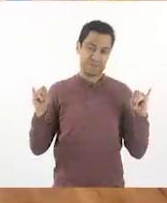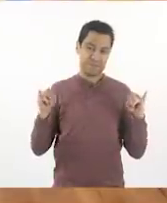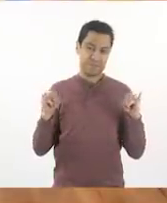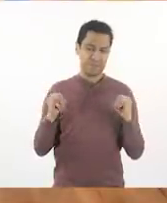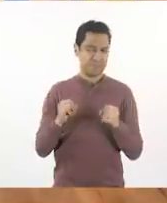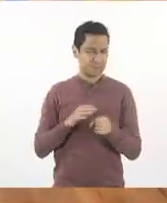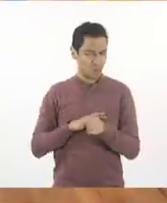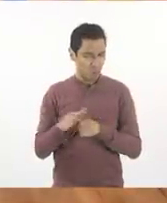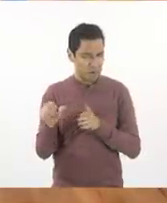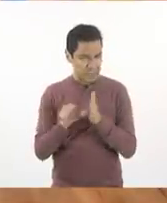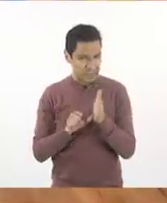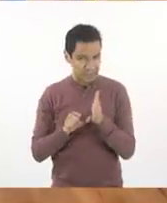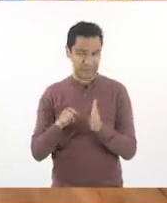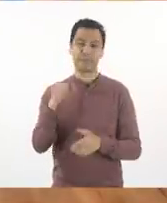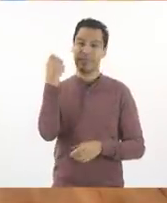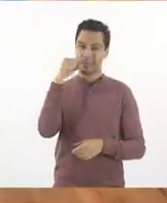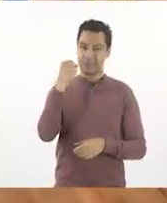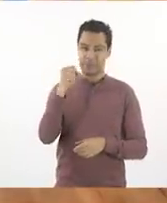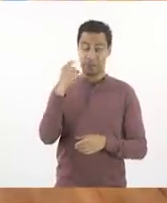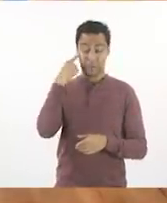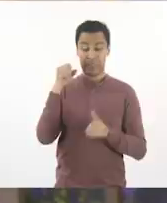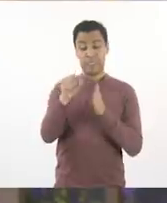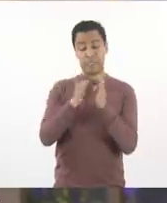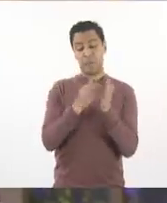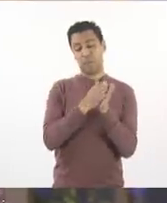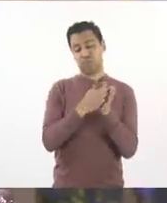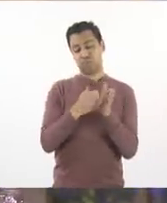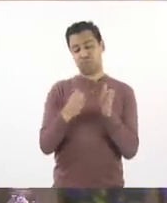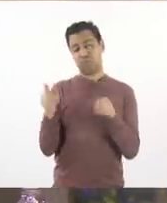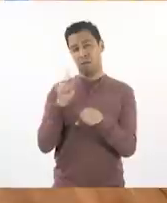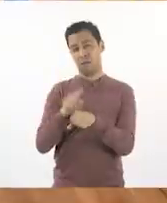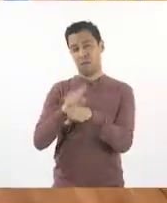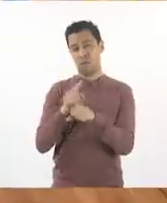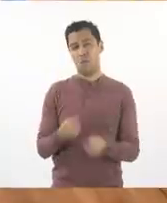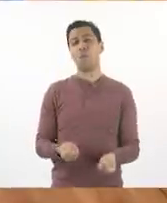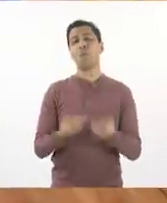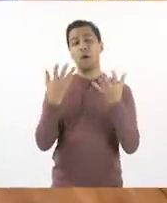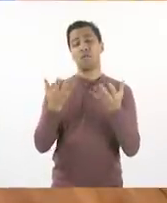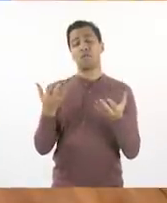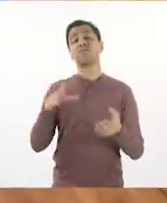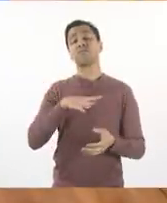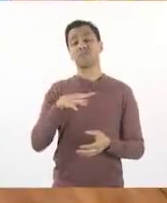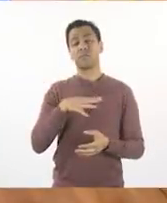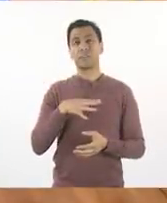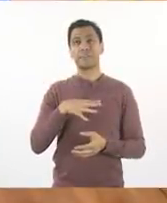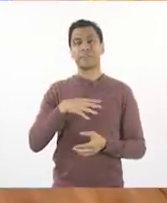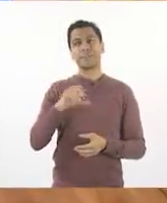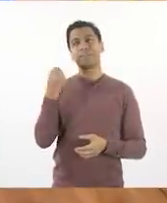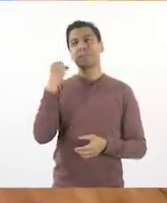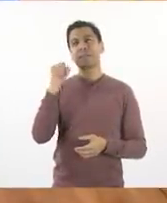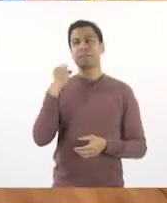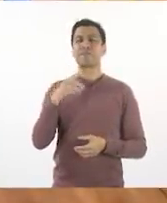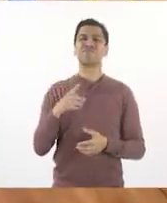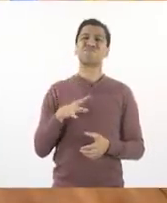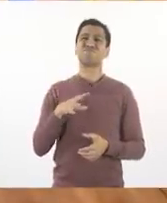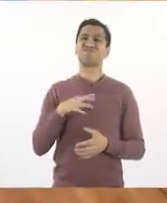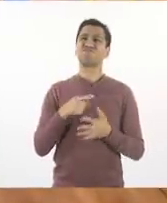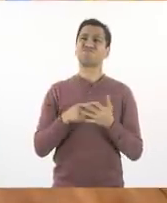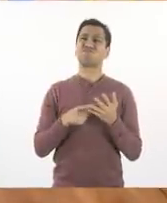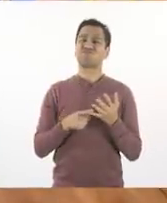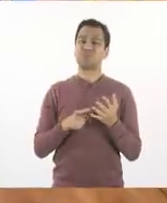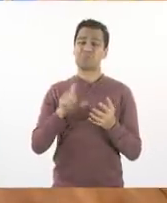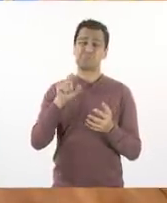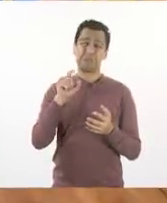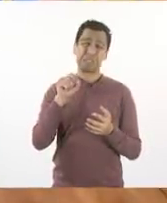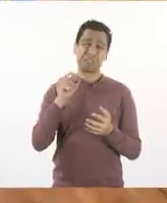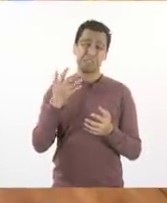septiembre. Ahora dime, ¿cuántos días tiene este mes? Ay, septiembre tiene veintitantos